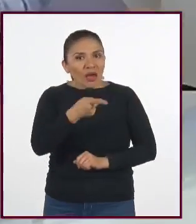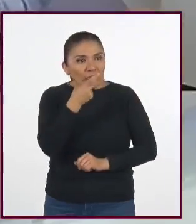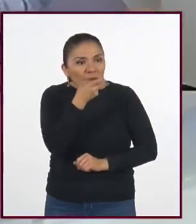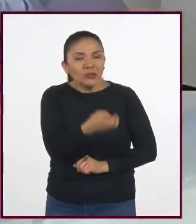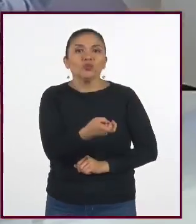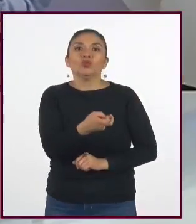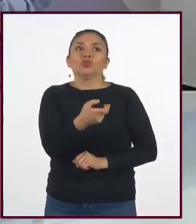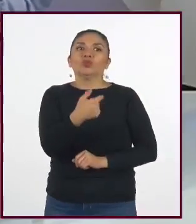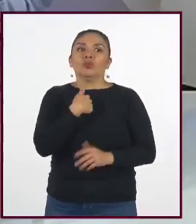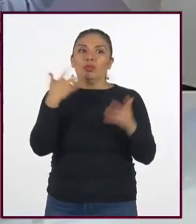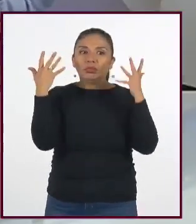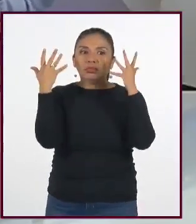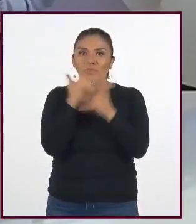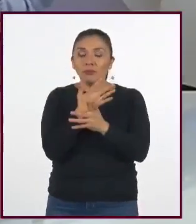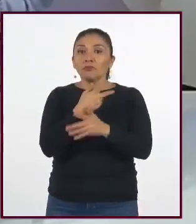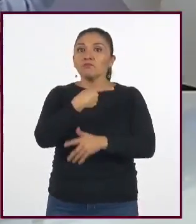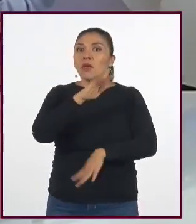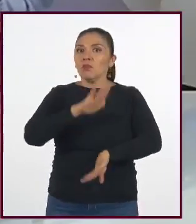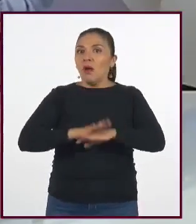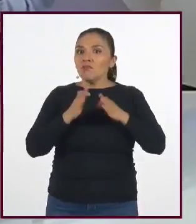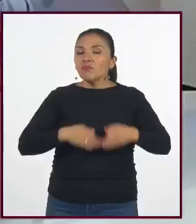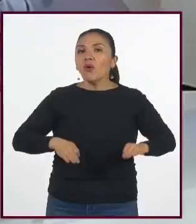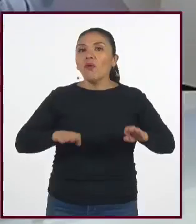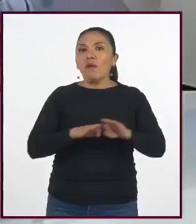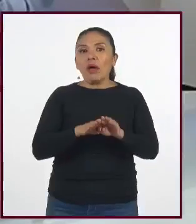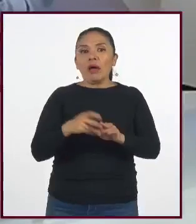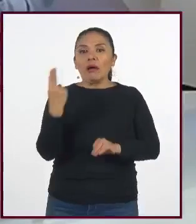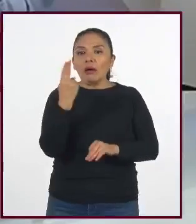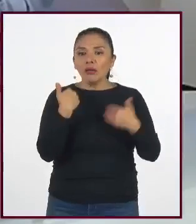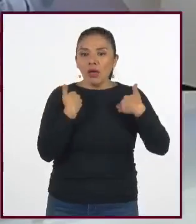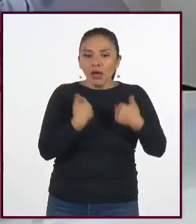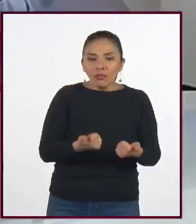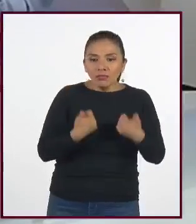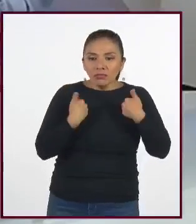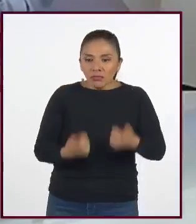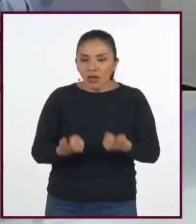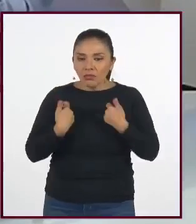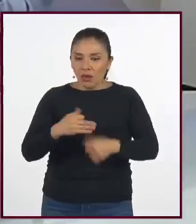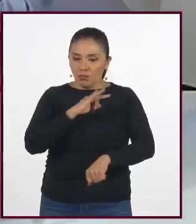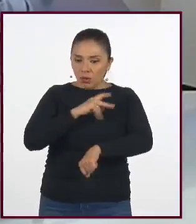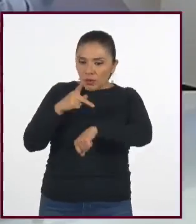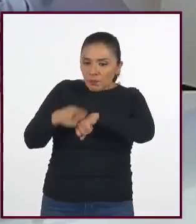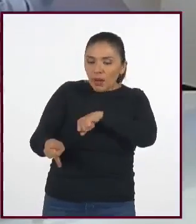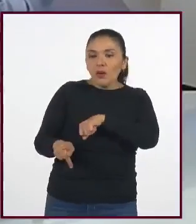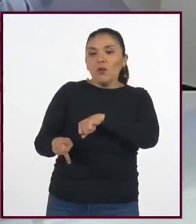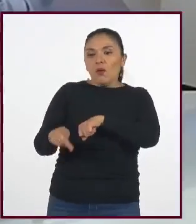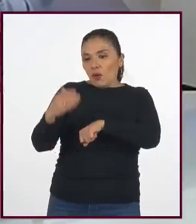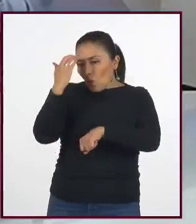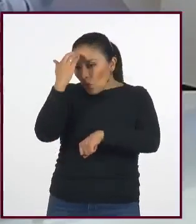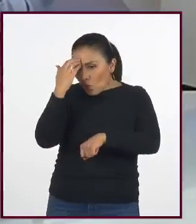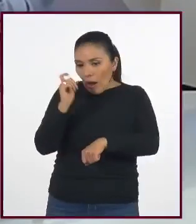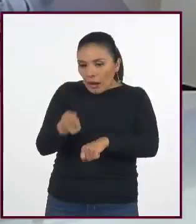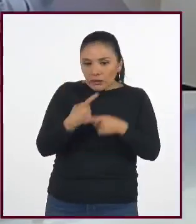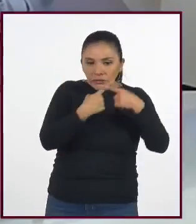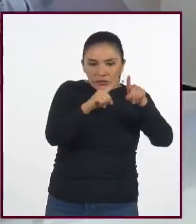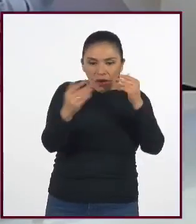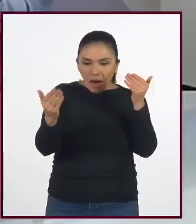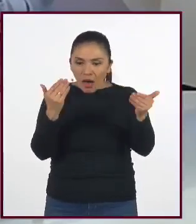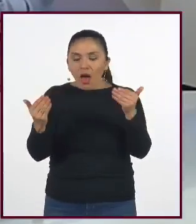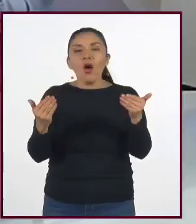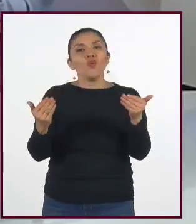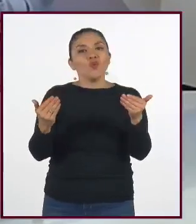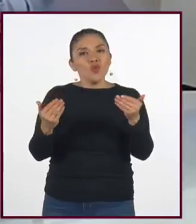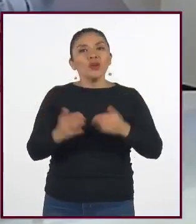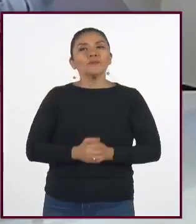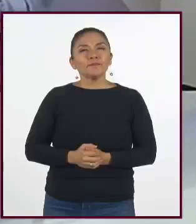estos momentos, pero qué importante es entender, ¿no?, estas afectaciones y sobre todo saber cuál es la diferencia entre uno y otro. Y